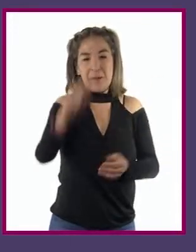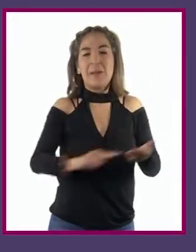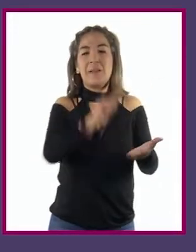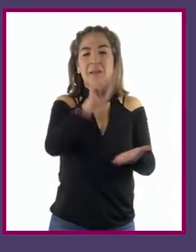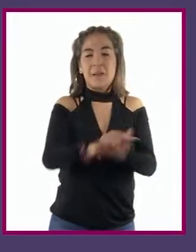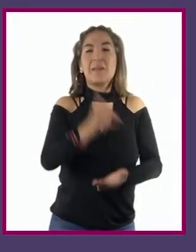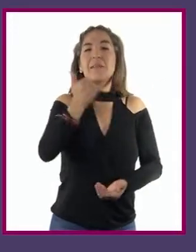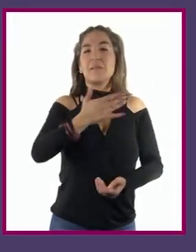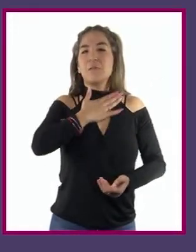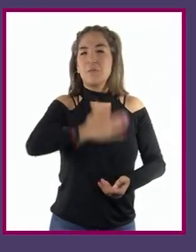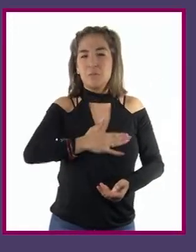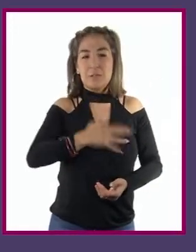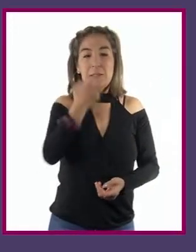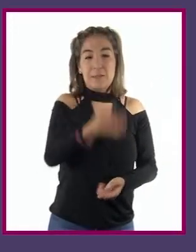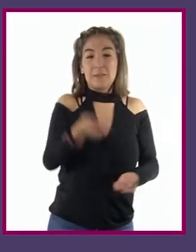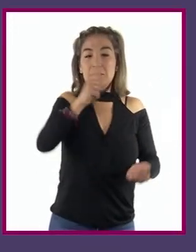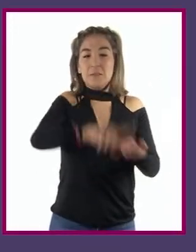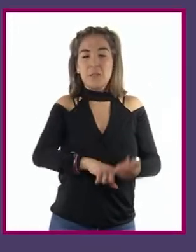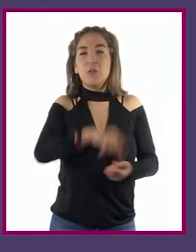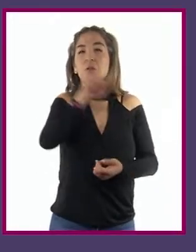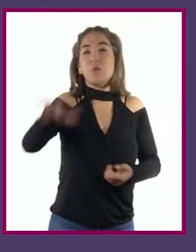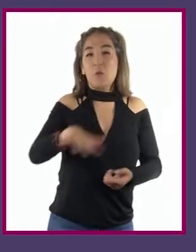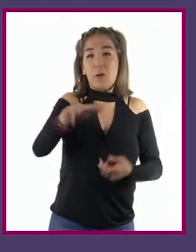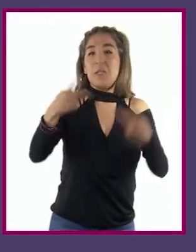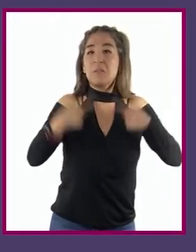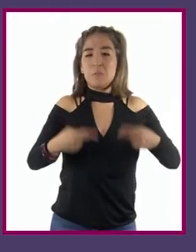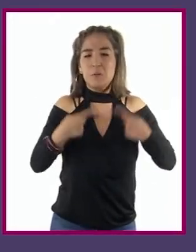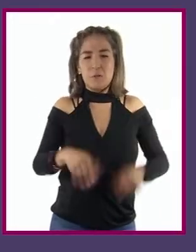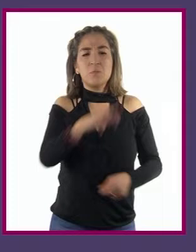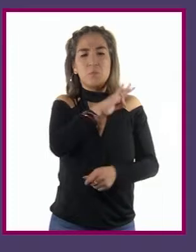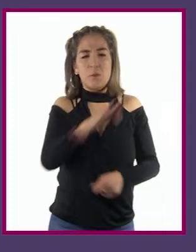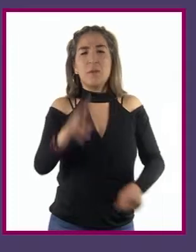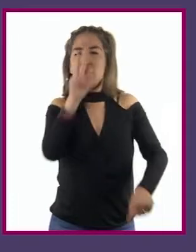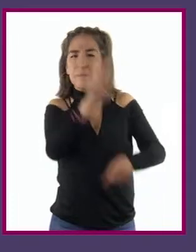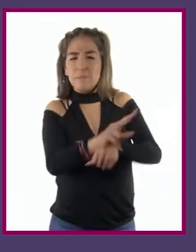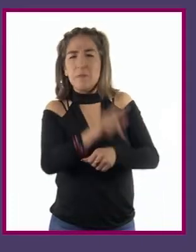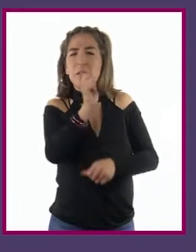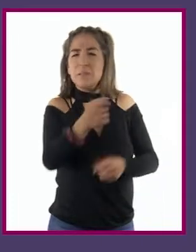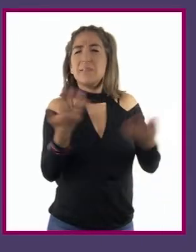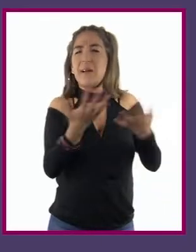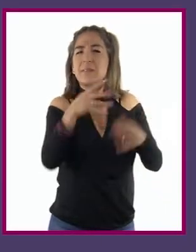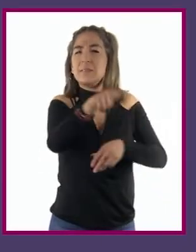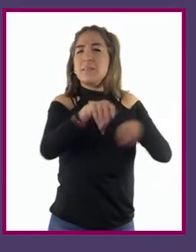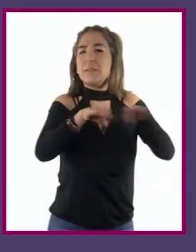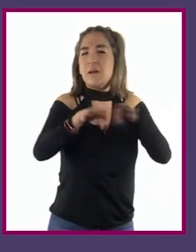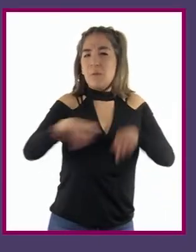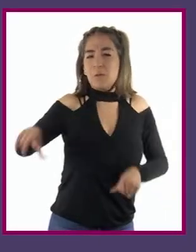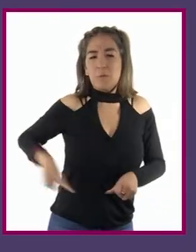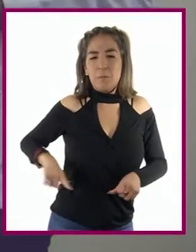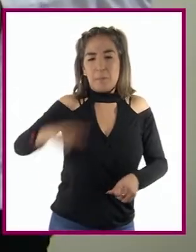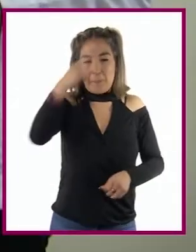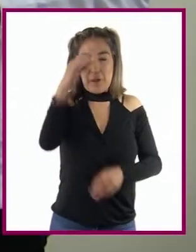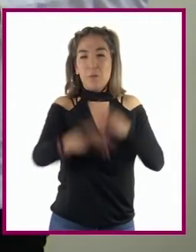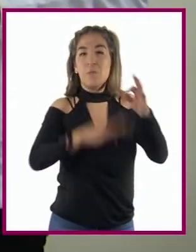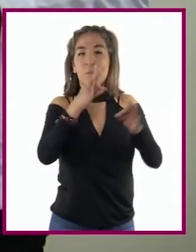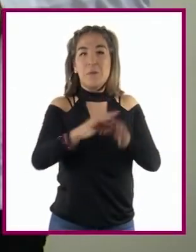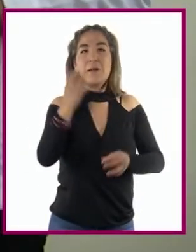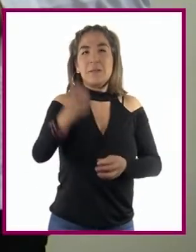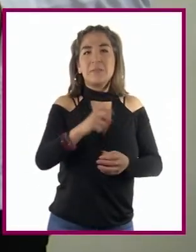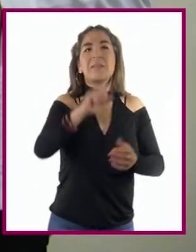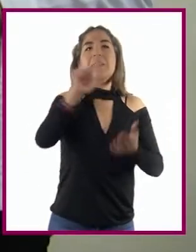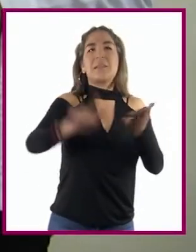justicia, porque a través de ella la ciudadanía puede vigilar más de cerca a sus gobernantes, para que cumplan las leyes y las